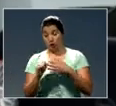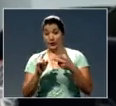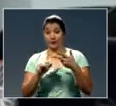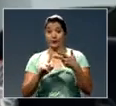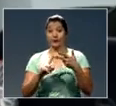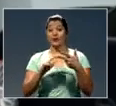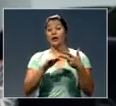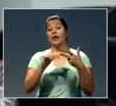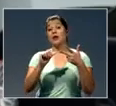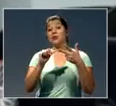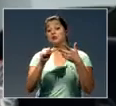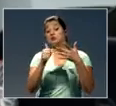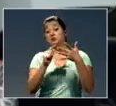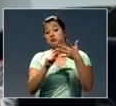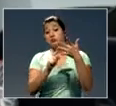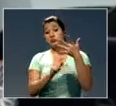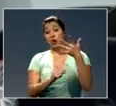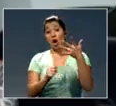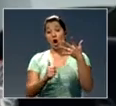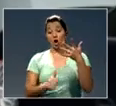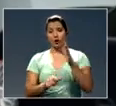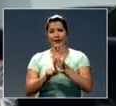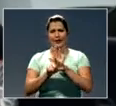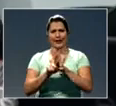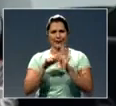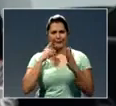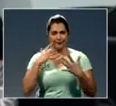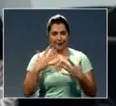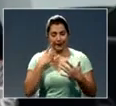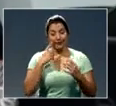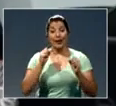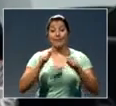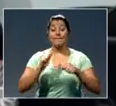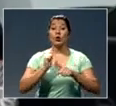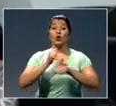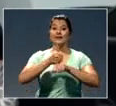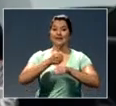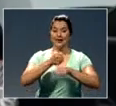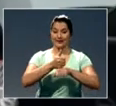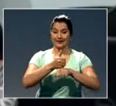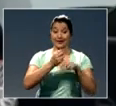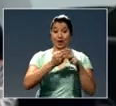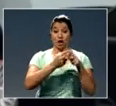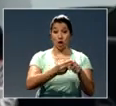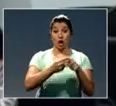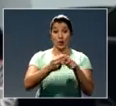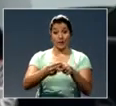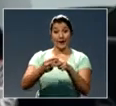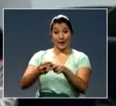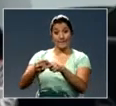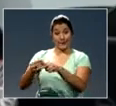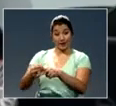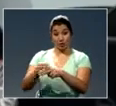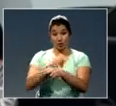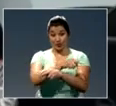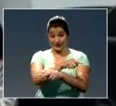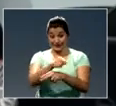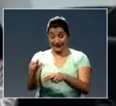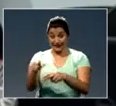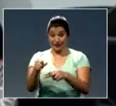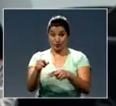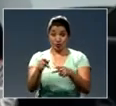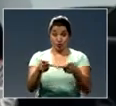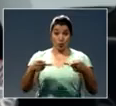y otras normas para establecer que los nombramientos, que los jerarcas de esas oficinas se hagan en forma